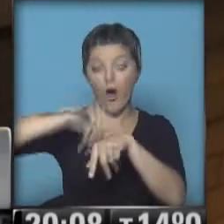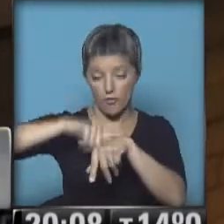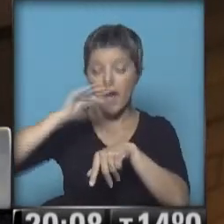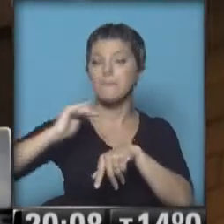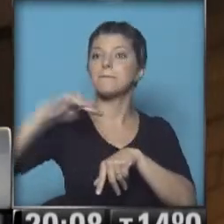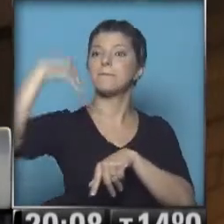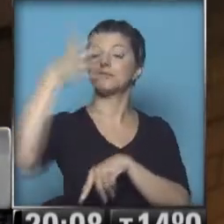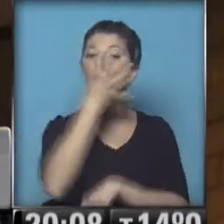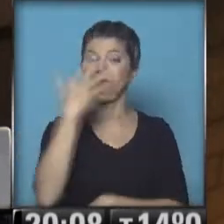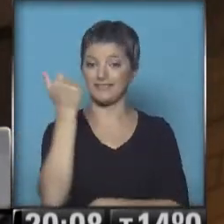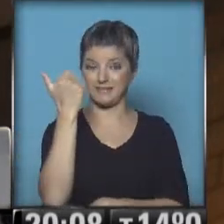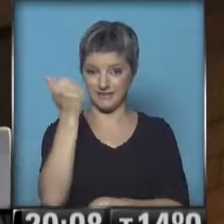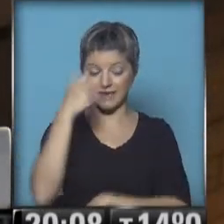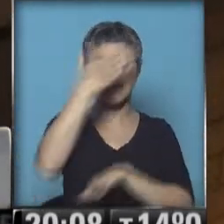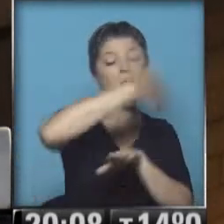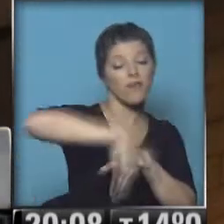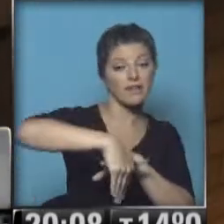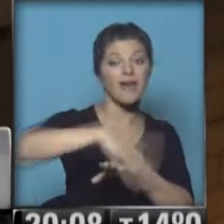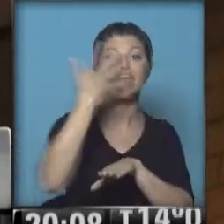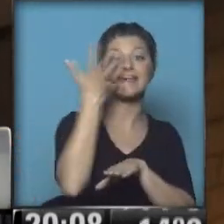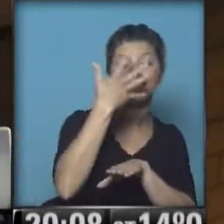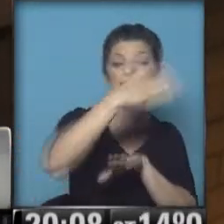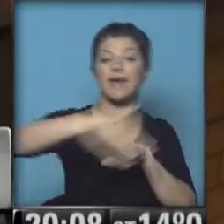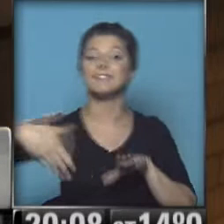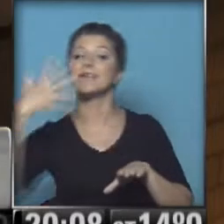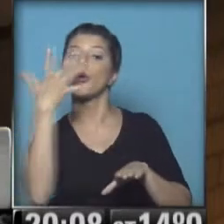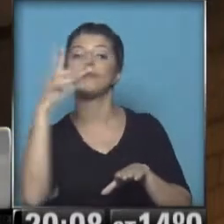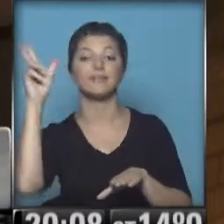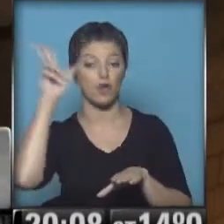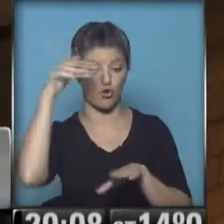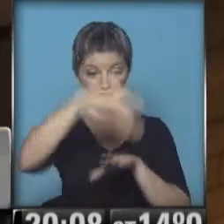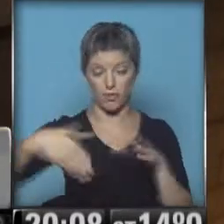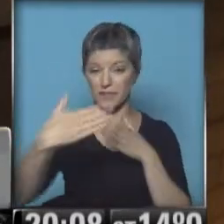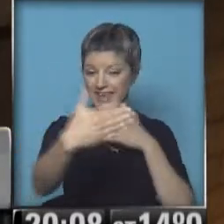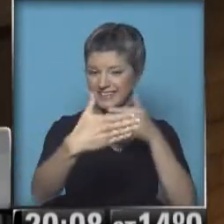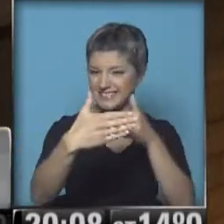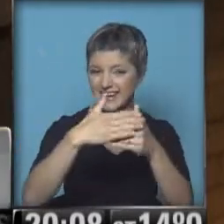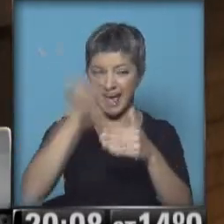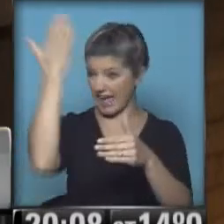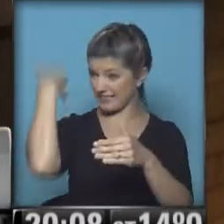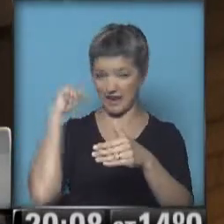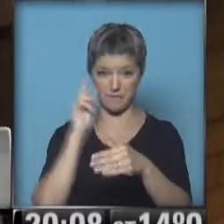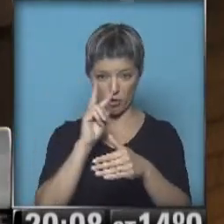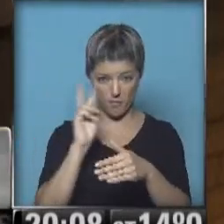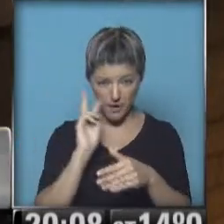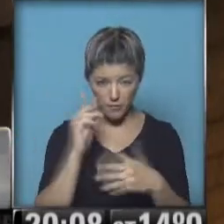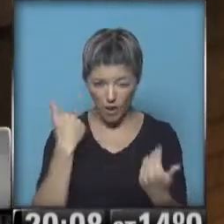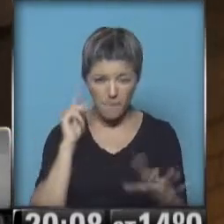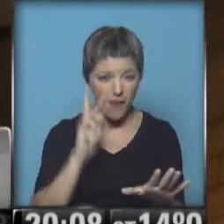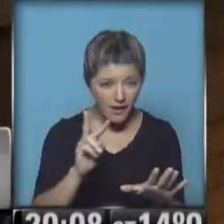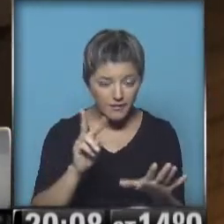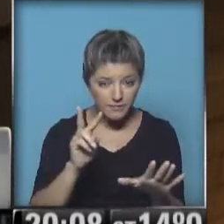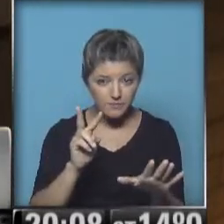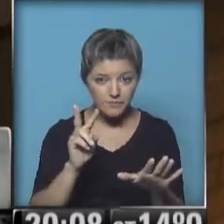46 de las avenidas es quinta y 58 muy cerquita detrás mío entonces si ustedes alcanzan a ver todavía